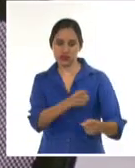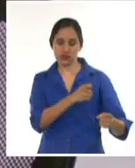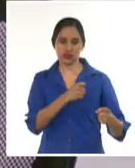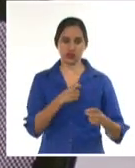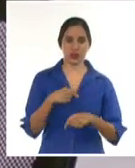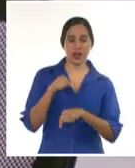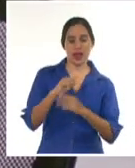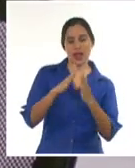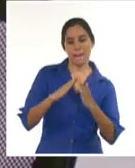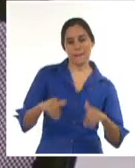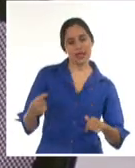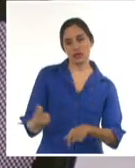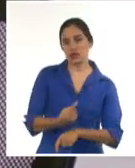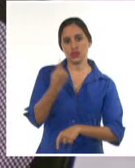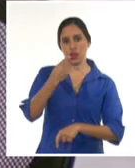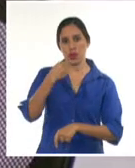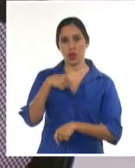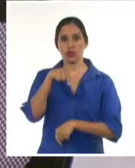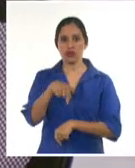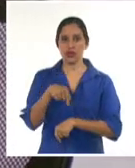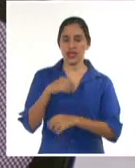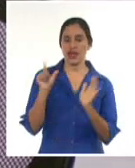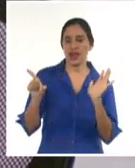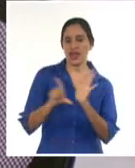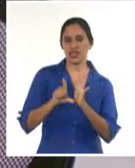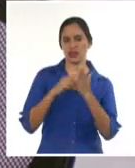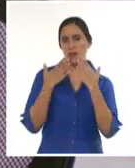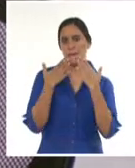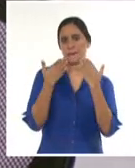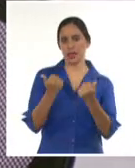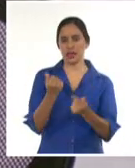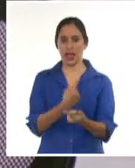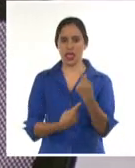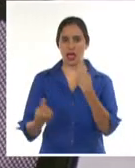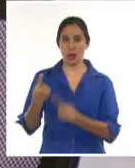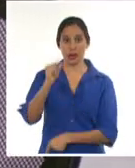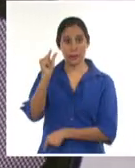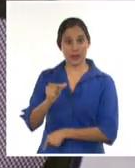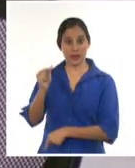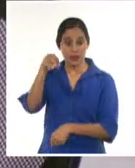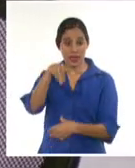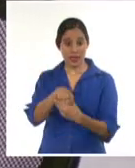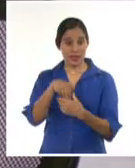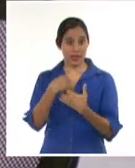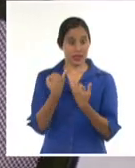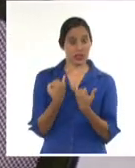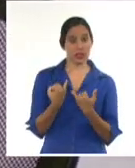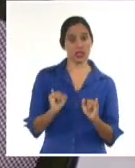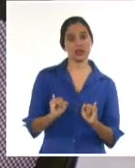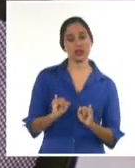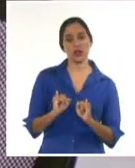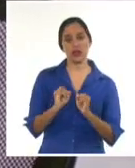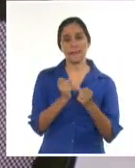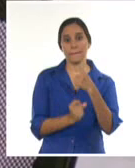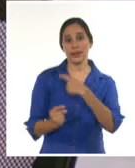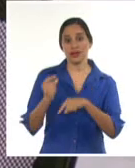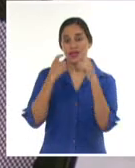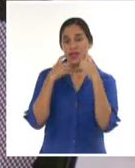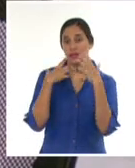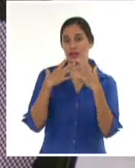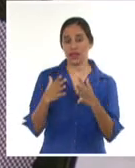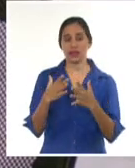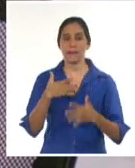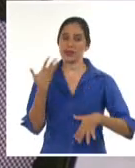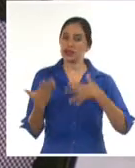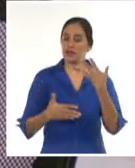derecho legítimo de todos los pueblos y de cada ser humano. Es una condición fundamental para el disfrute de todos los